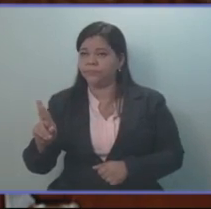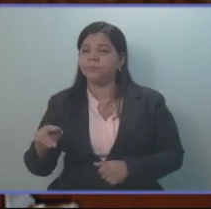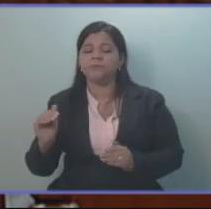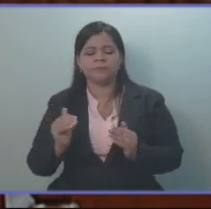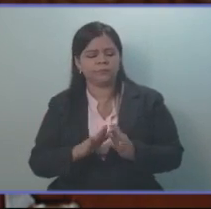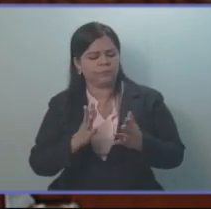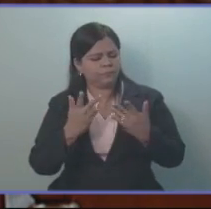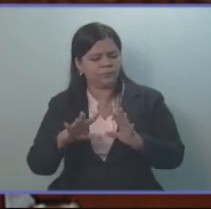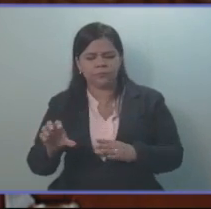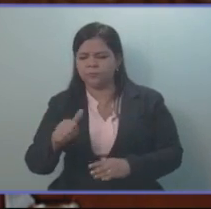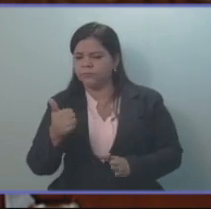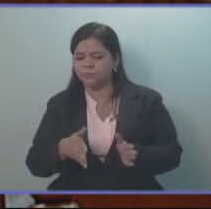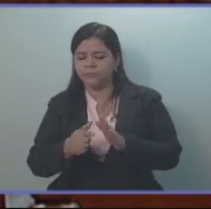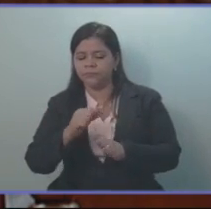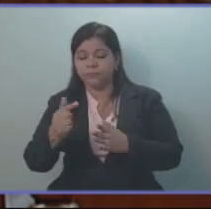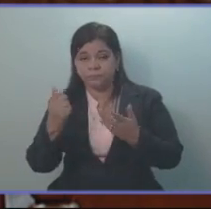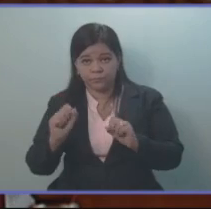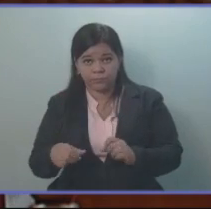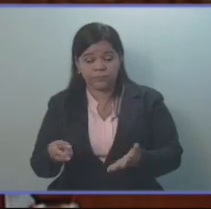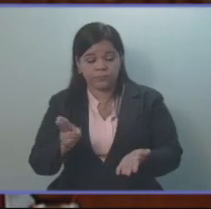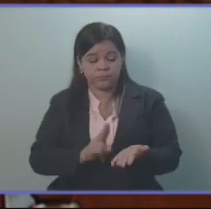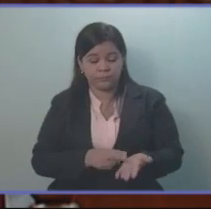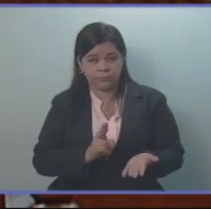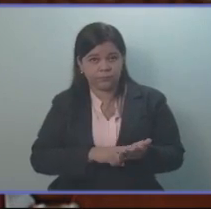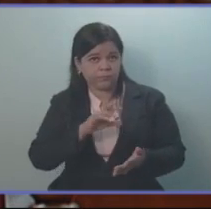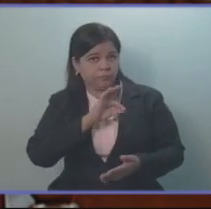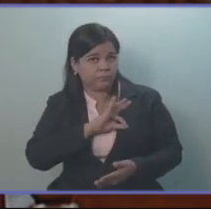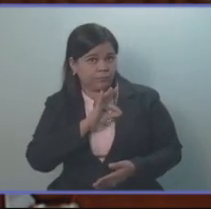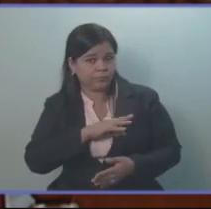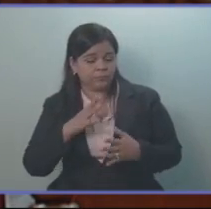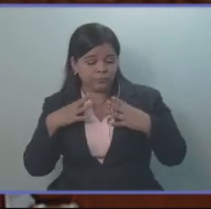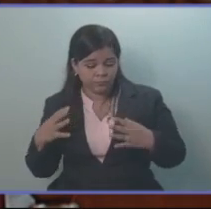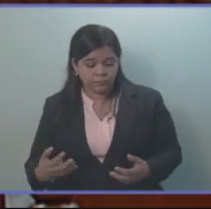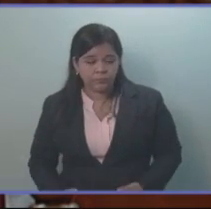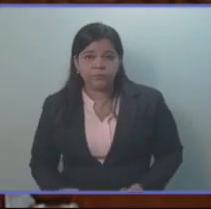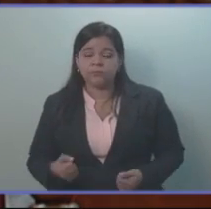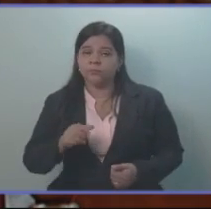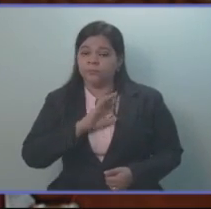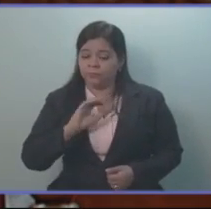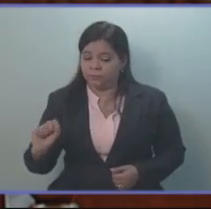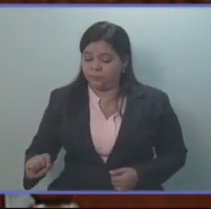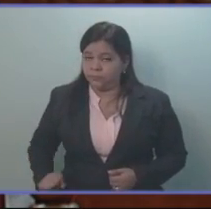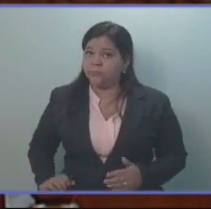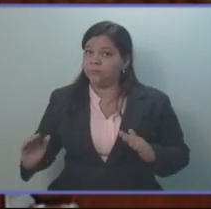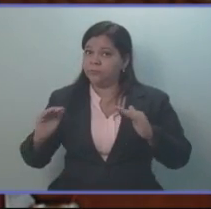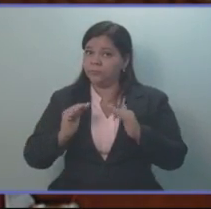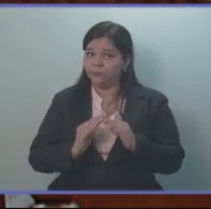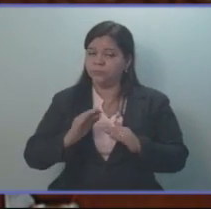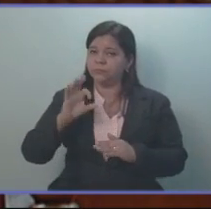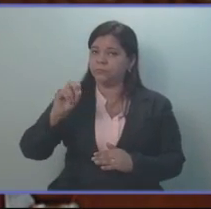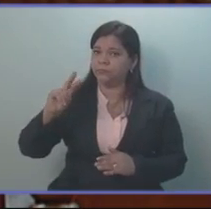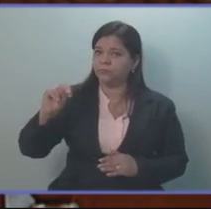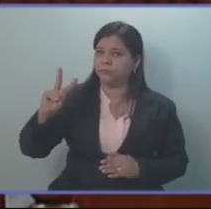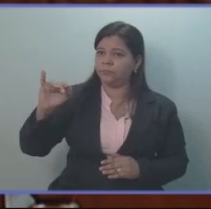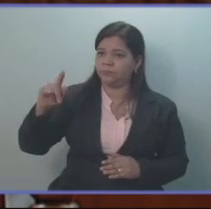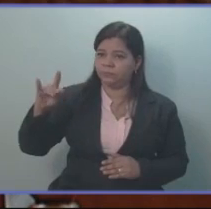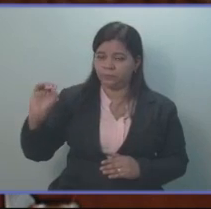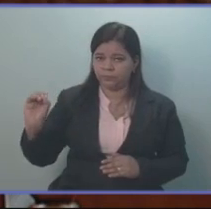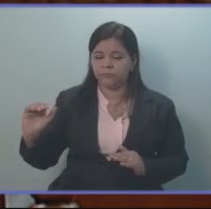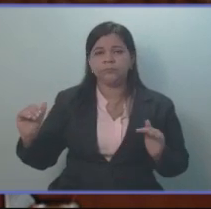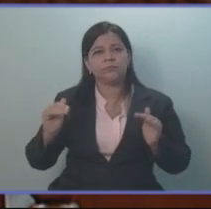u otras instituciones para inscribir los inmuebles a favor del Estado y Gobierno de El Salvador, así como de Fonavipo, o